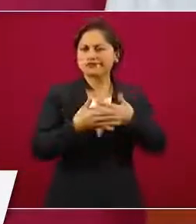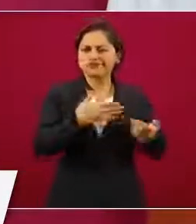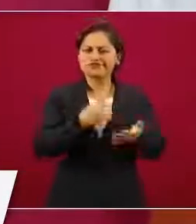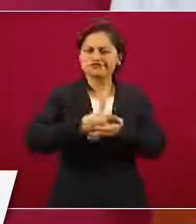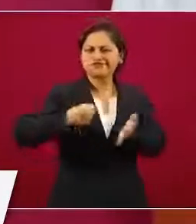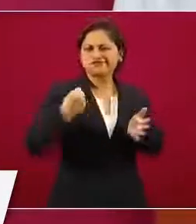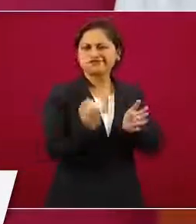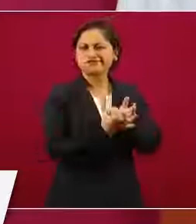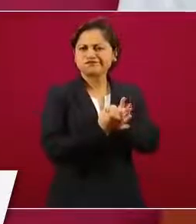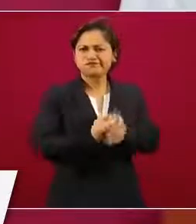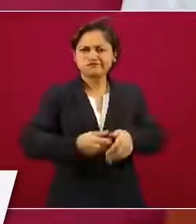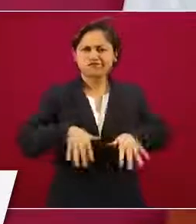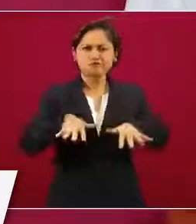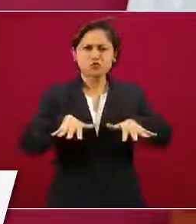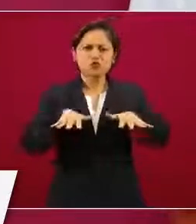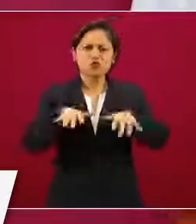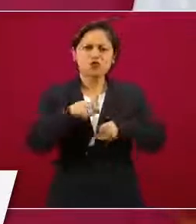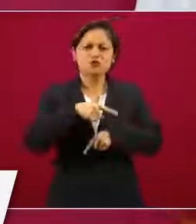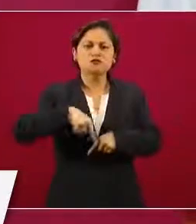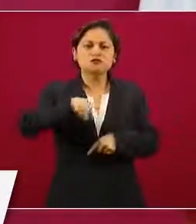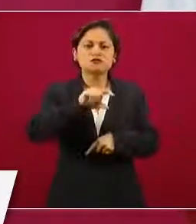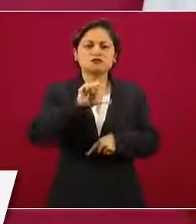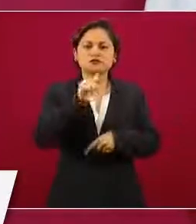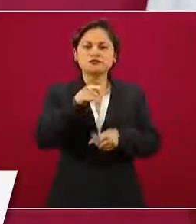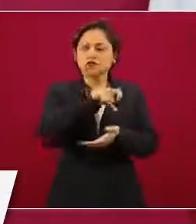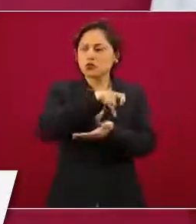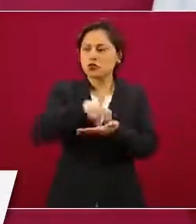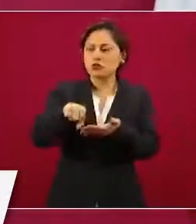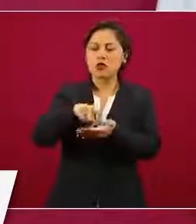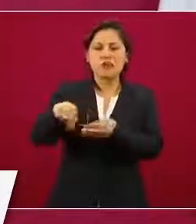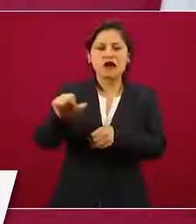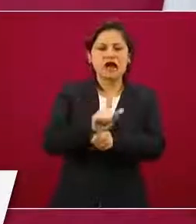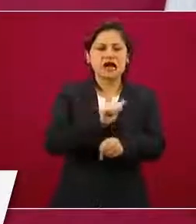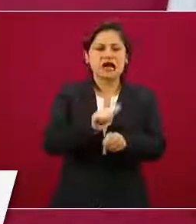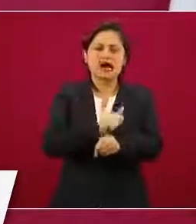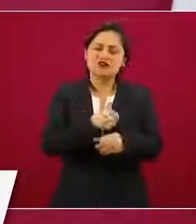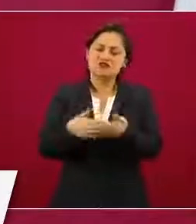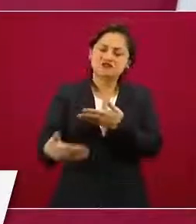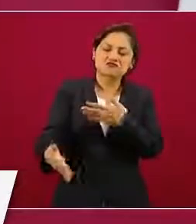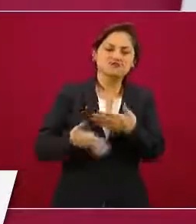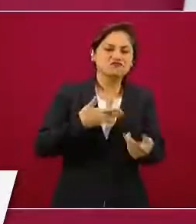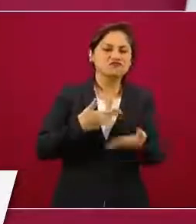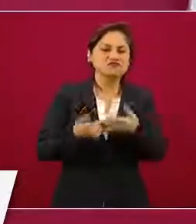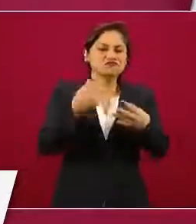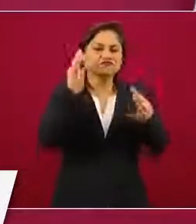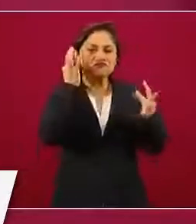un carro último modelo, las alhajas,